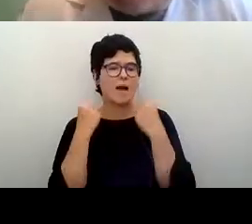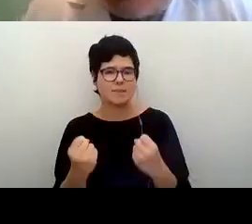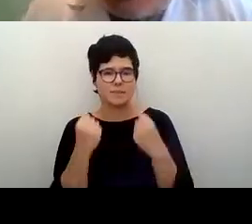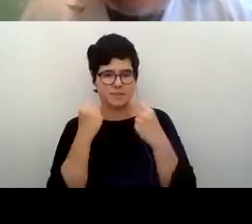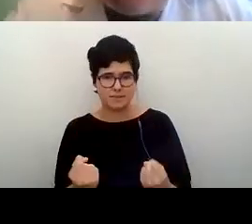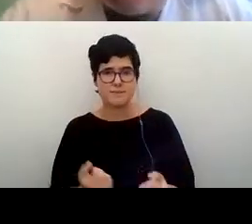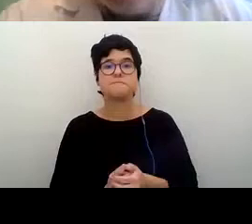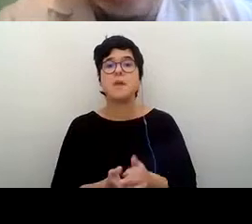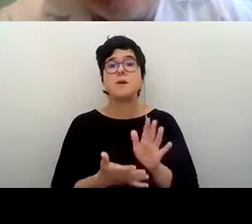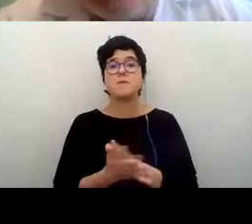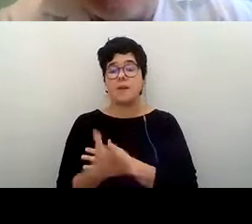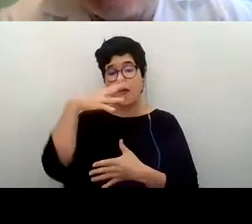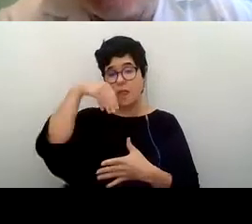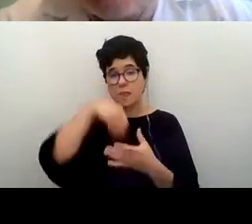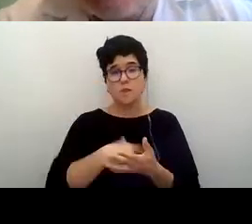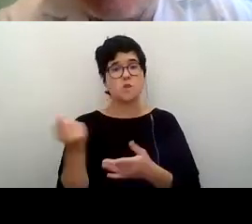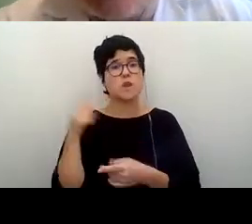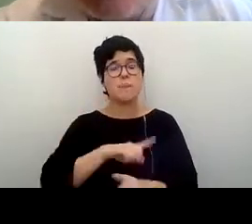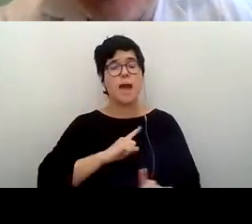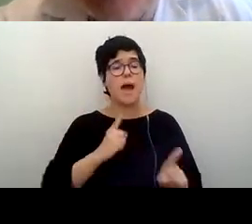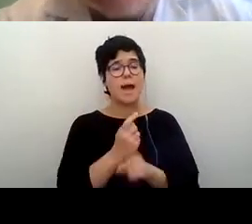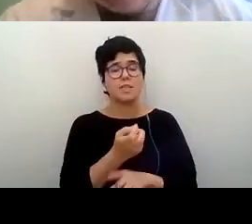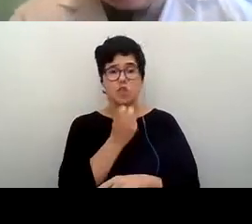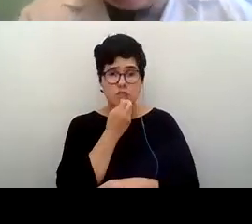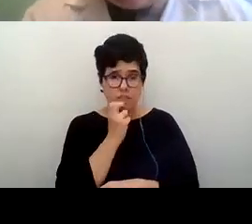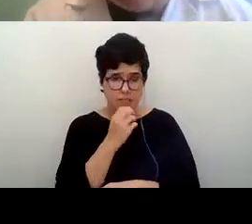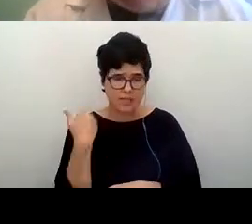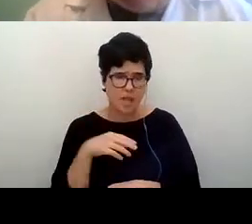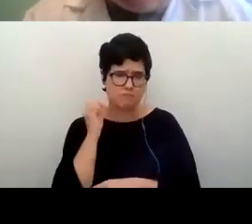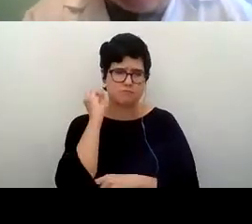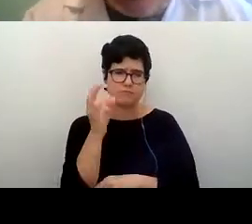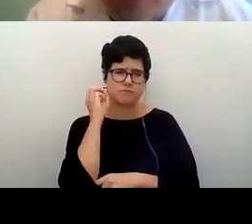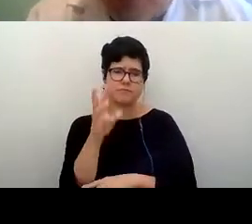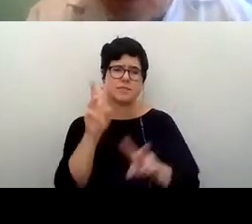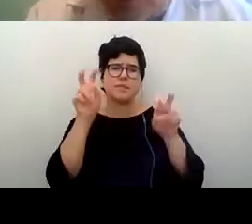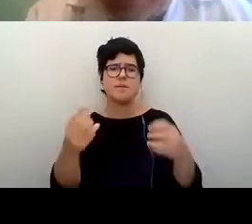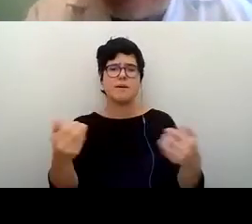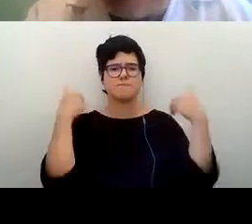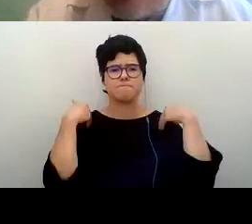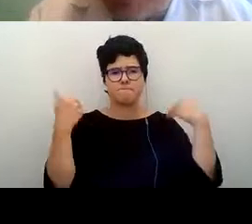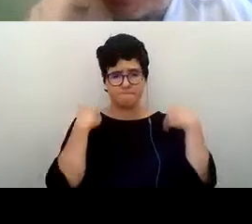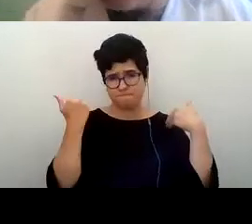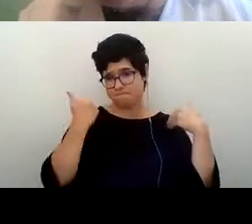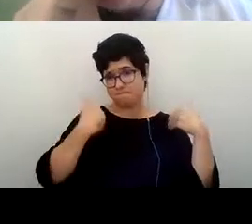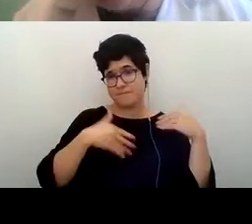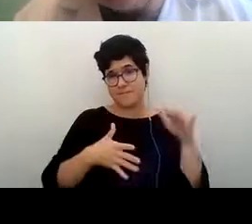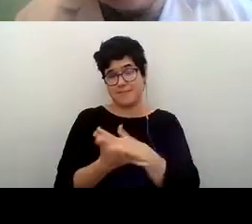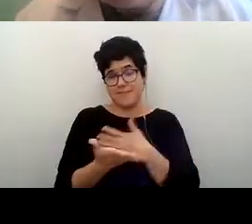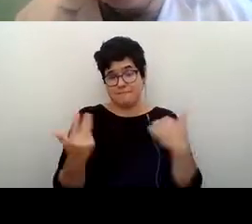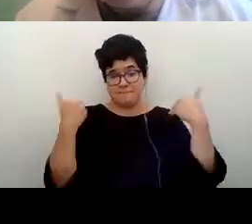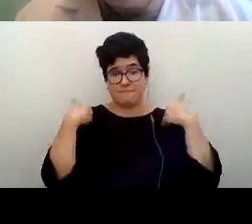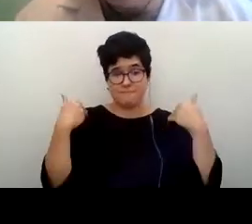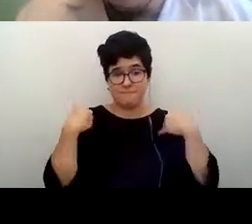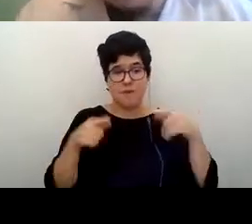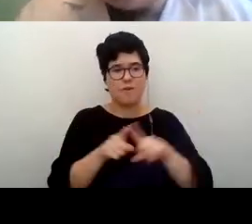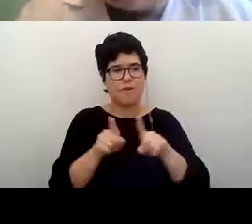antioxidantes que veíamos en el webinar del ejercicio físico, que el ejercicio físico como tal no deja de ser una